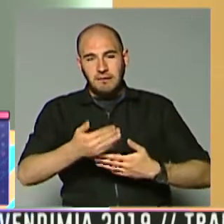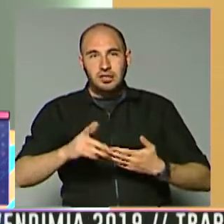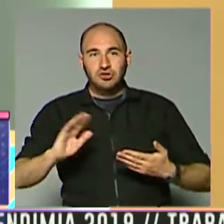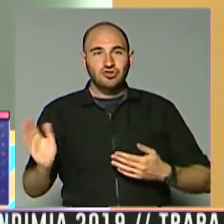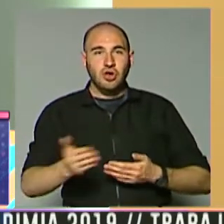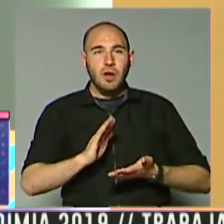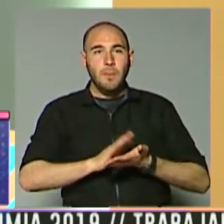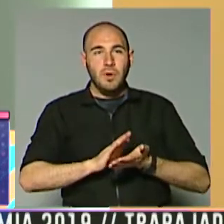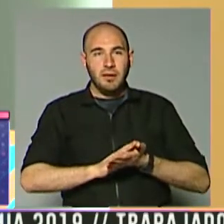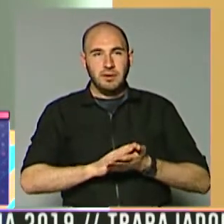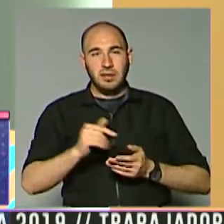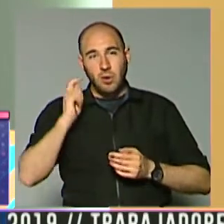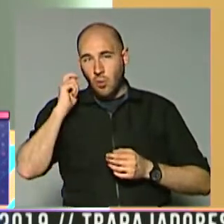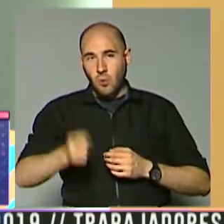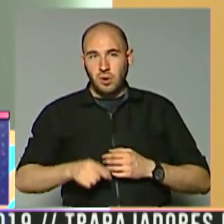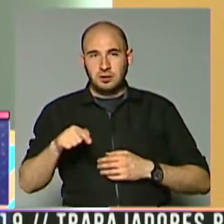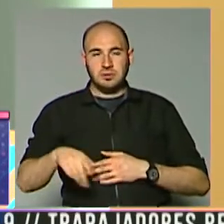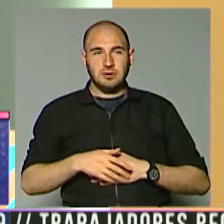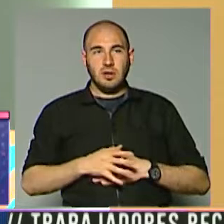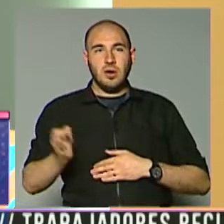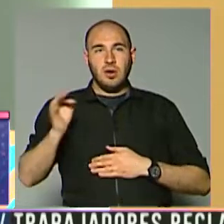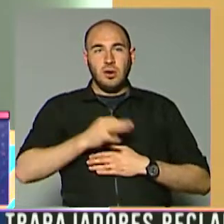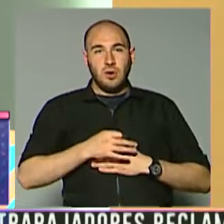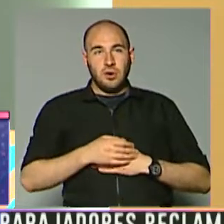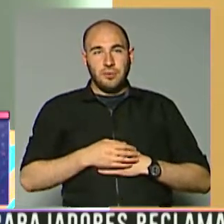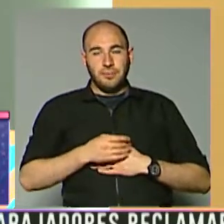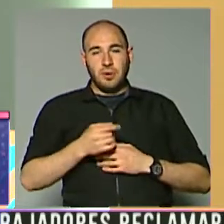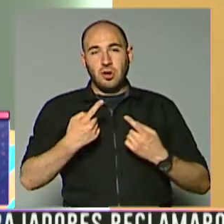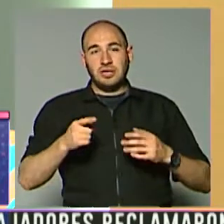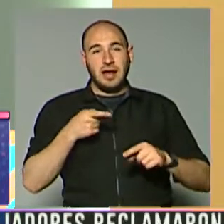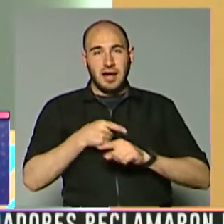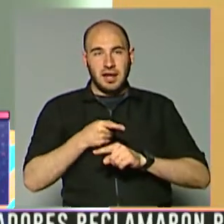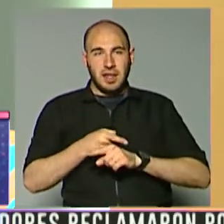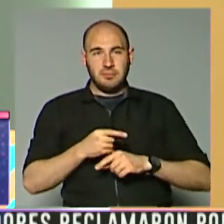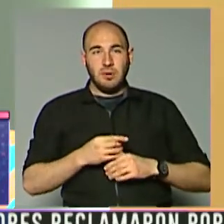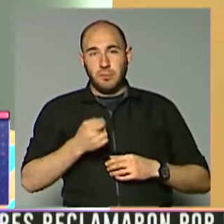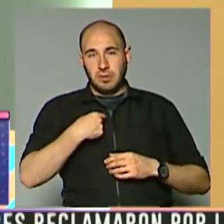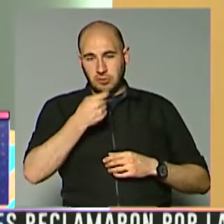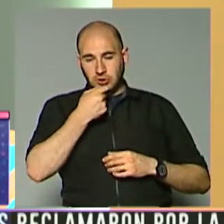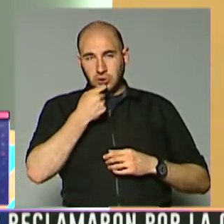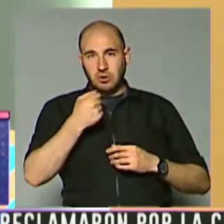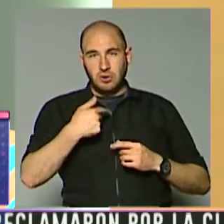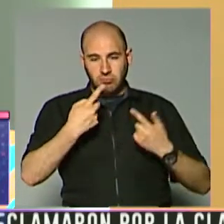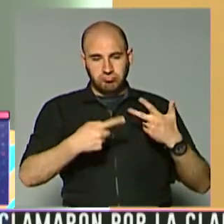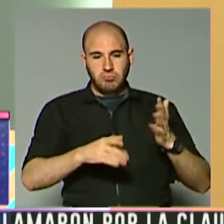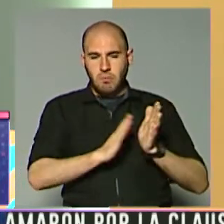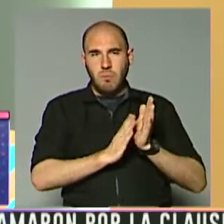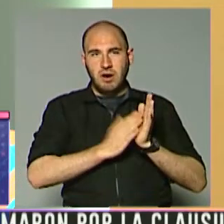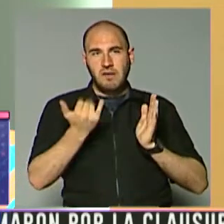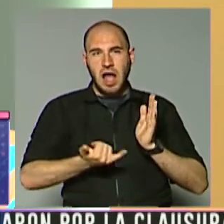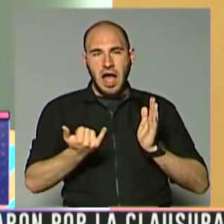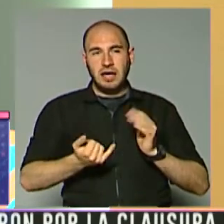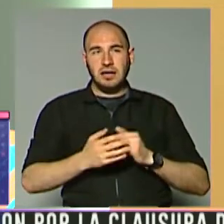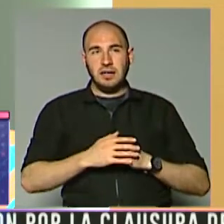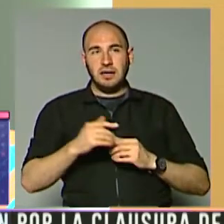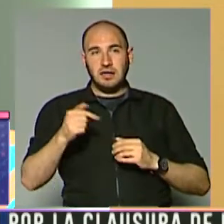procedimientos probatorios que hacen un juicio o aún con una situación de reclamo. Claro. O sea, si yo puedo tener todos los elementos probatorios para determinar que